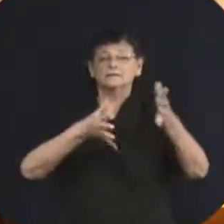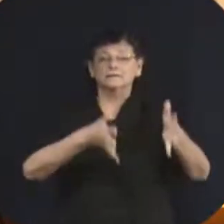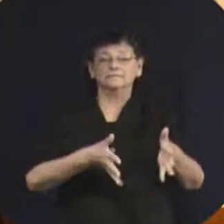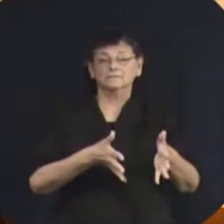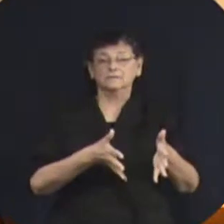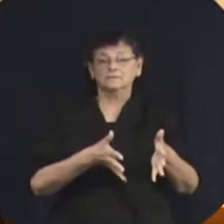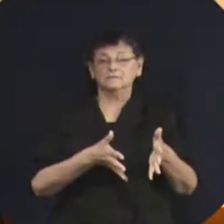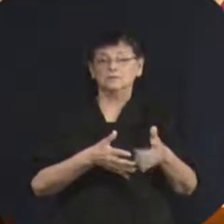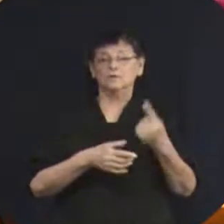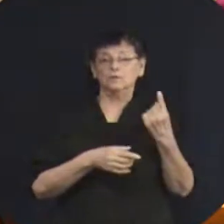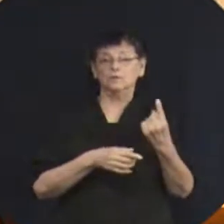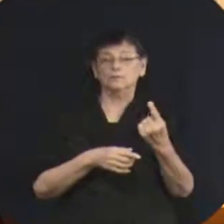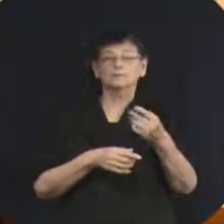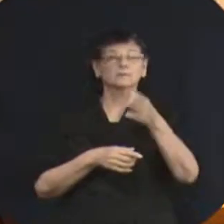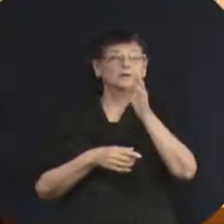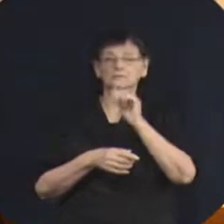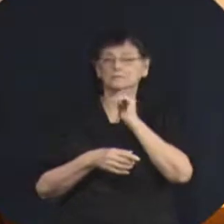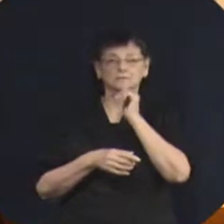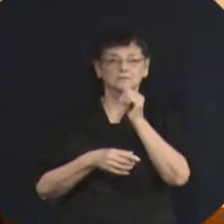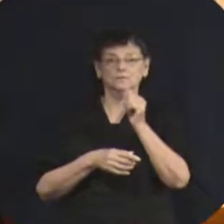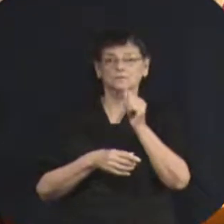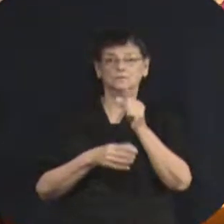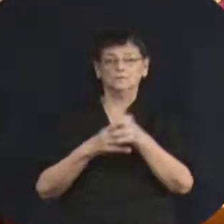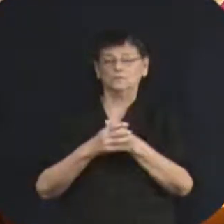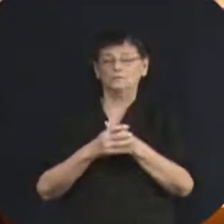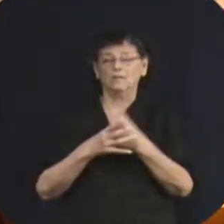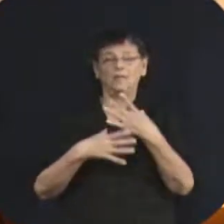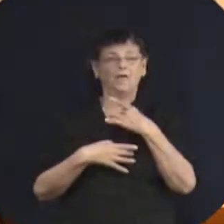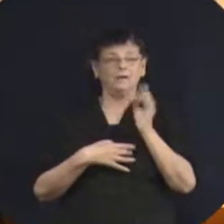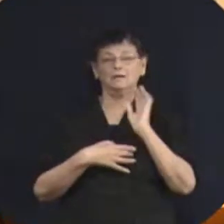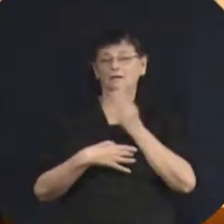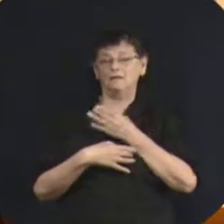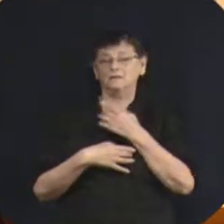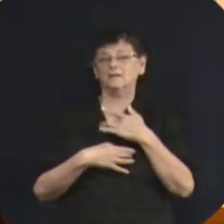abandonado. Dios no nos quiere.